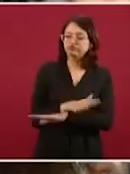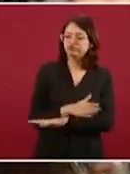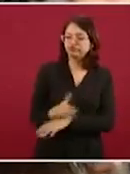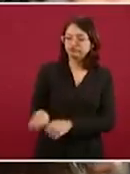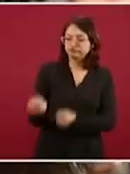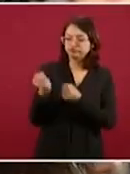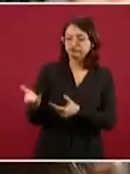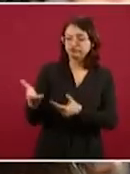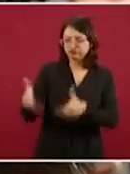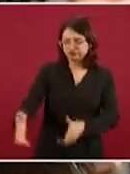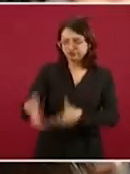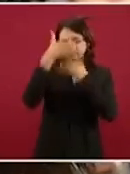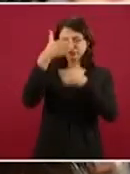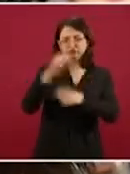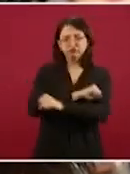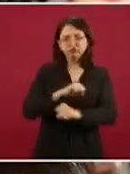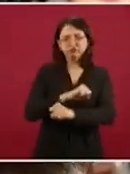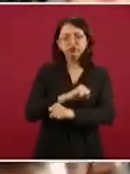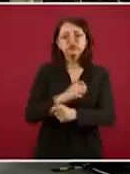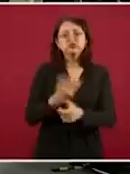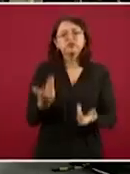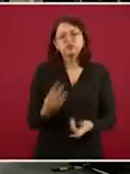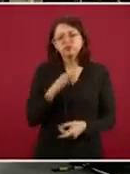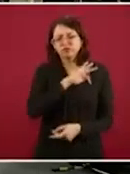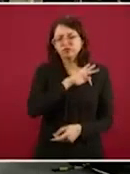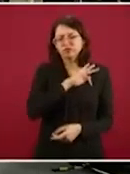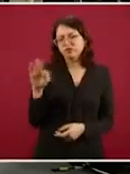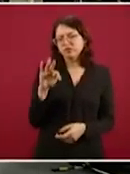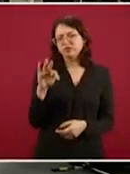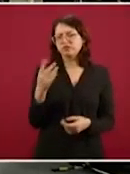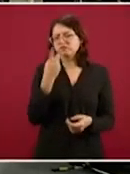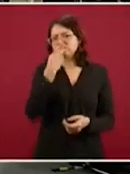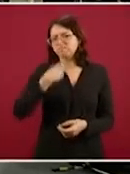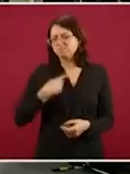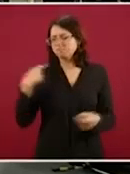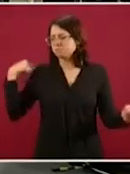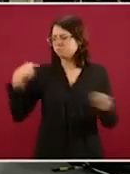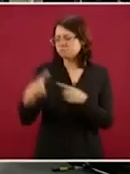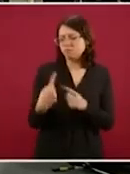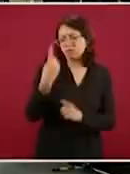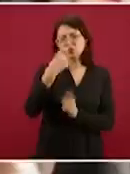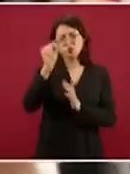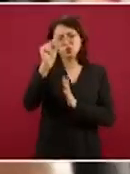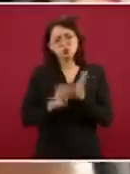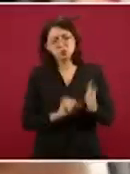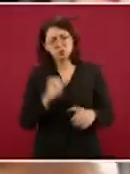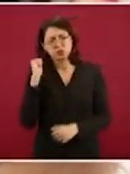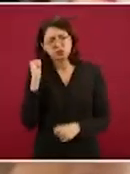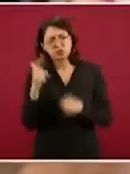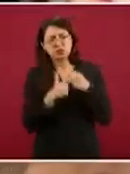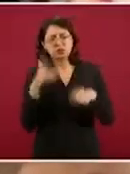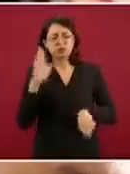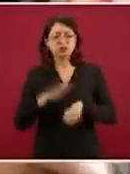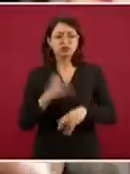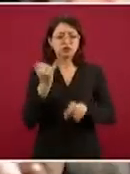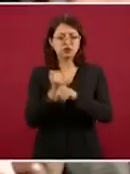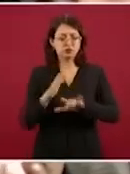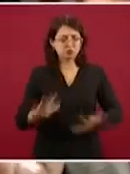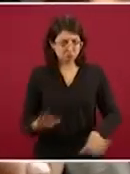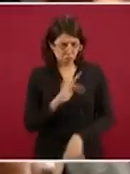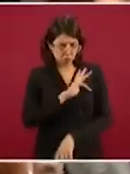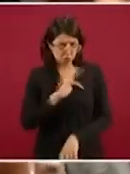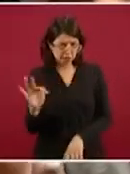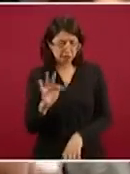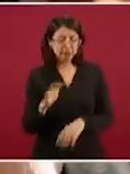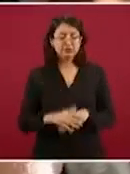los cárteles mexicanos, si nos puede dar a este mes de la masacre algún avance, algo que usted pueda